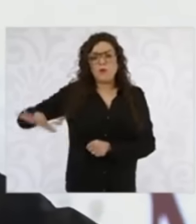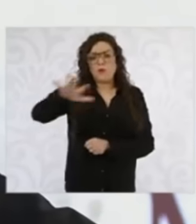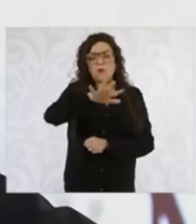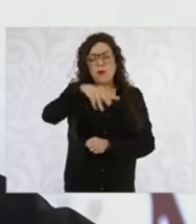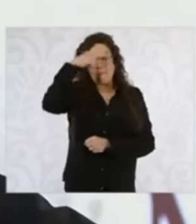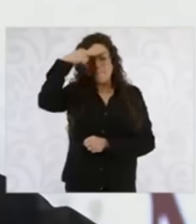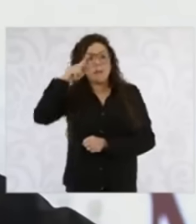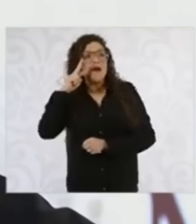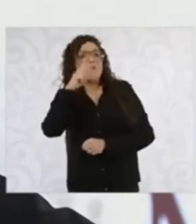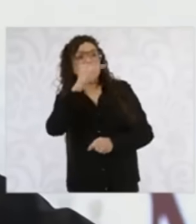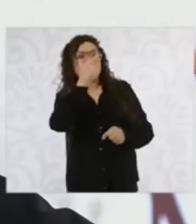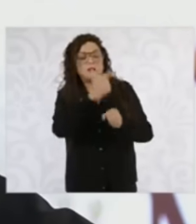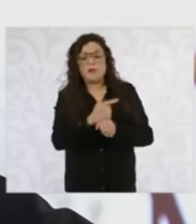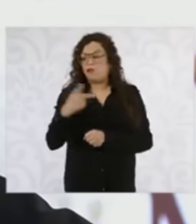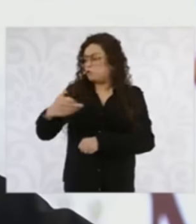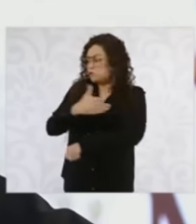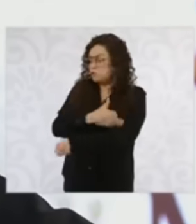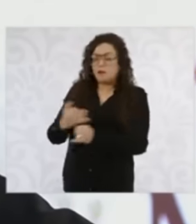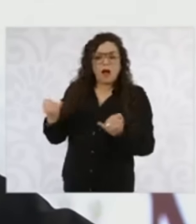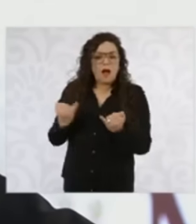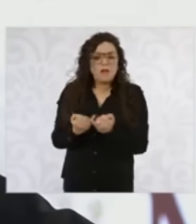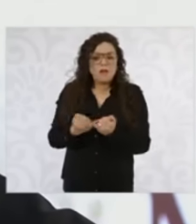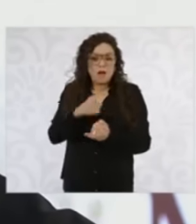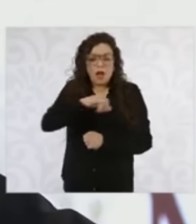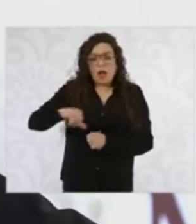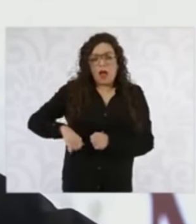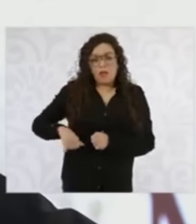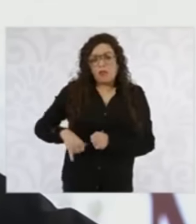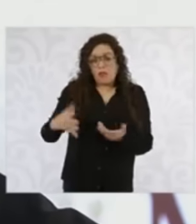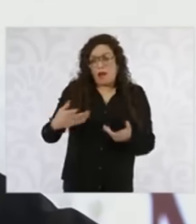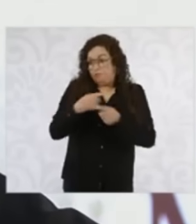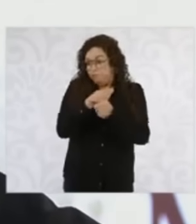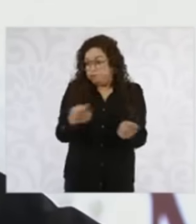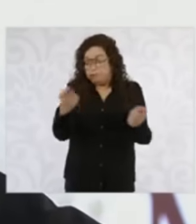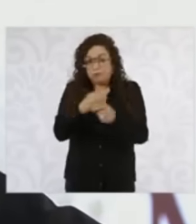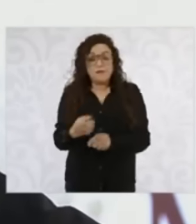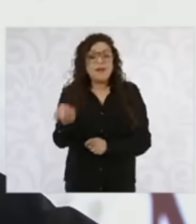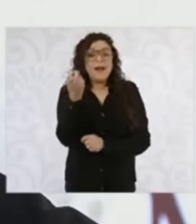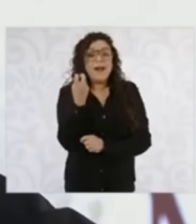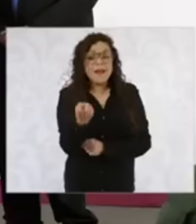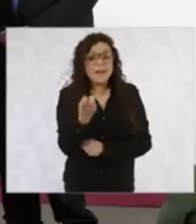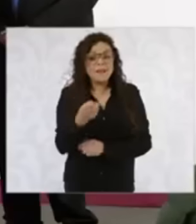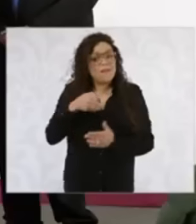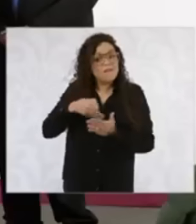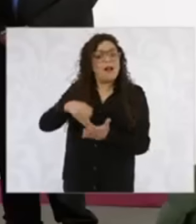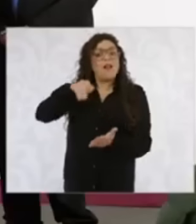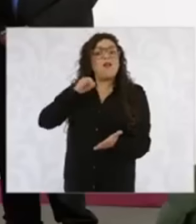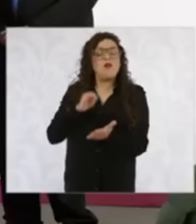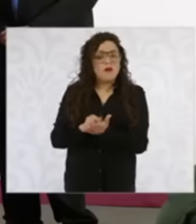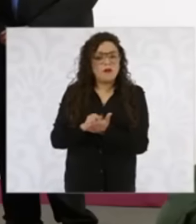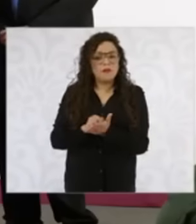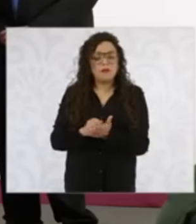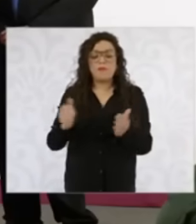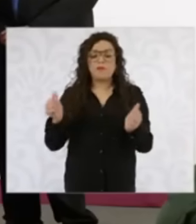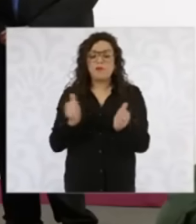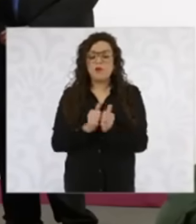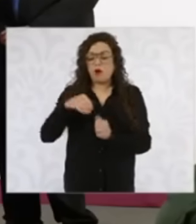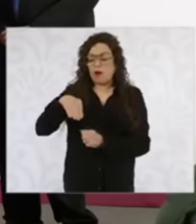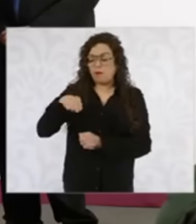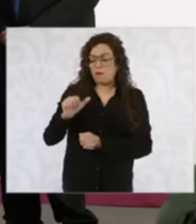IMSS-Bienestar. Entonces hay que sumarle al presupuesto de salud lo que está en el IMSS-Bienestar. En el caso